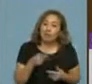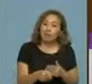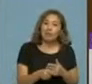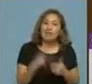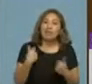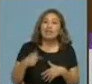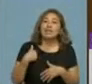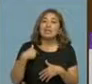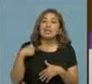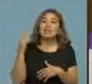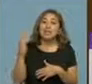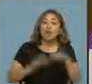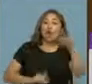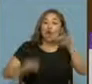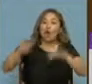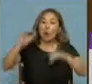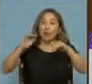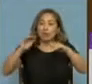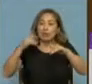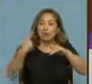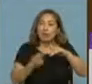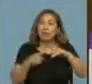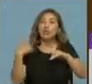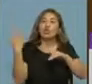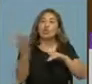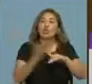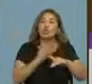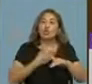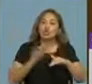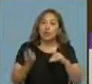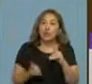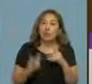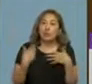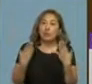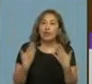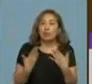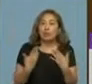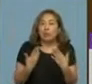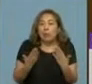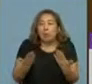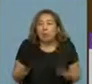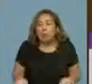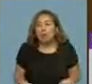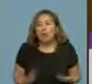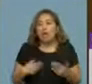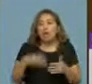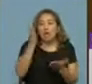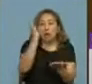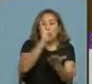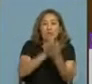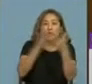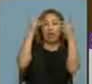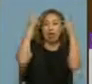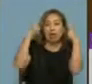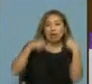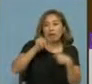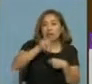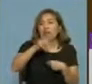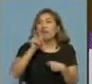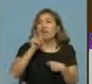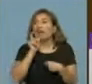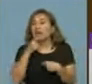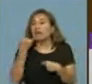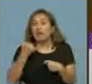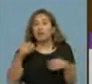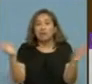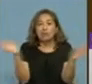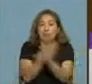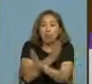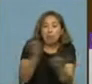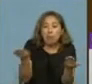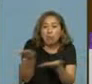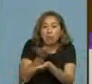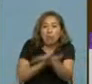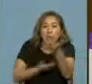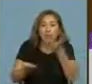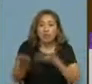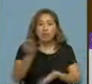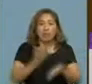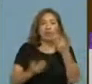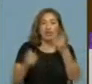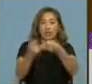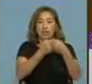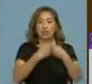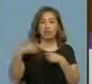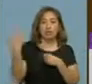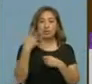nos compensamos, bueno, nosotros, por ejemplo, no tenemos gas en el hospital de La Quiaca y Bolivia tiene gas. Entonces, lograr este tipo de acuerdos